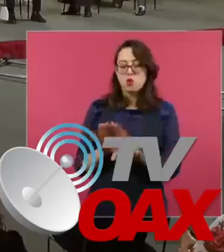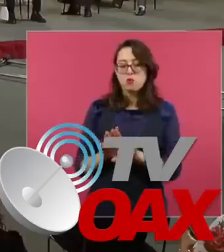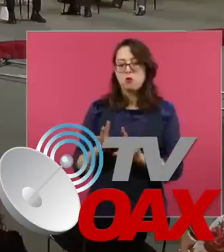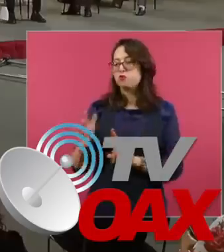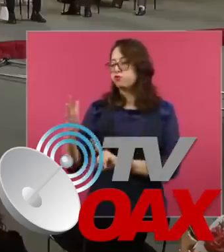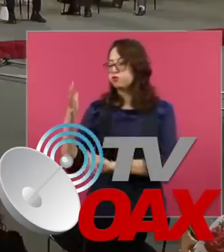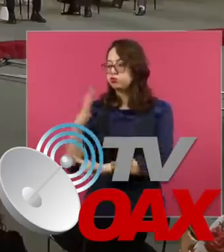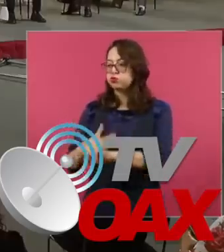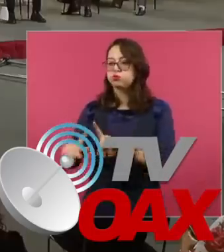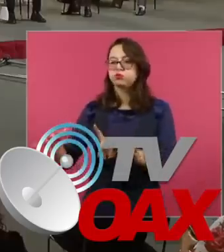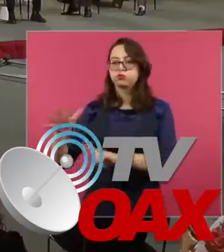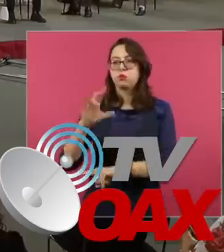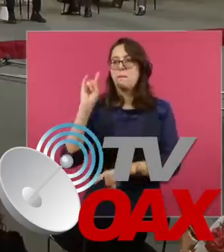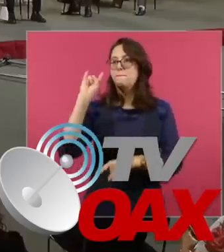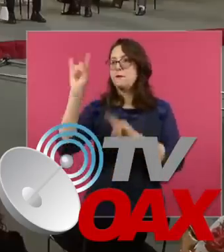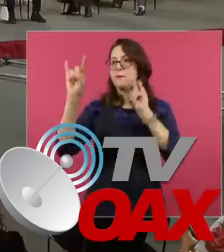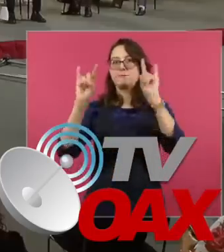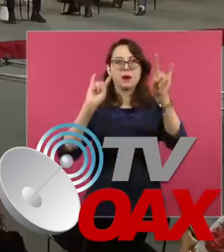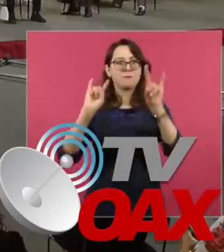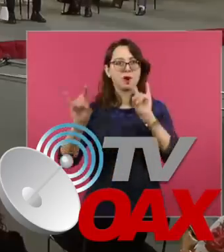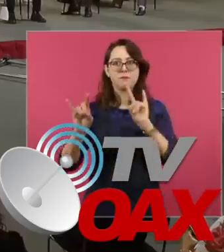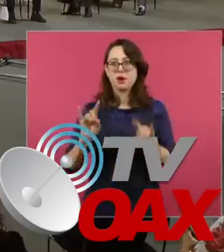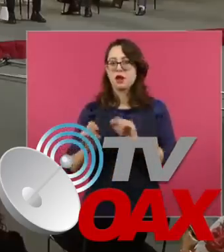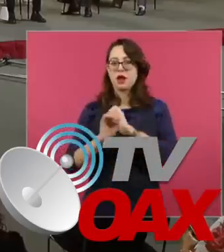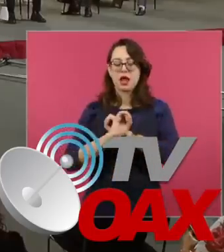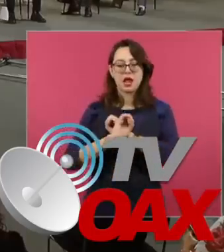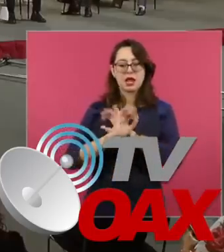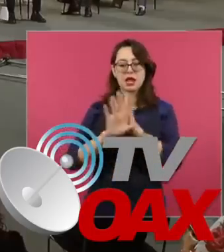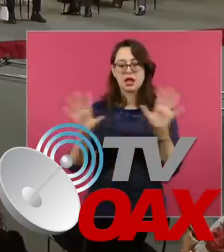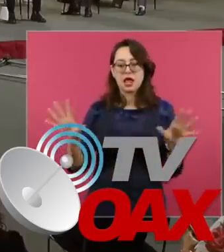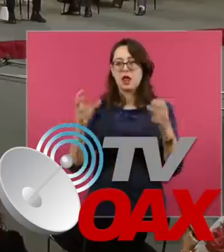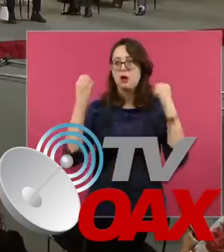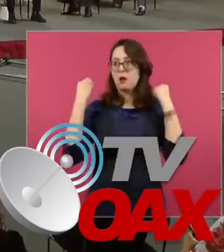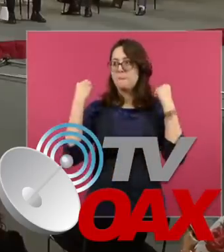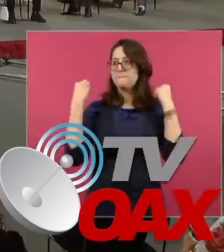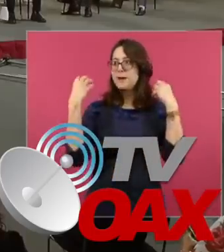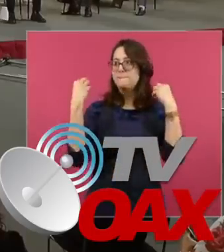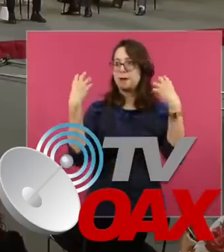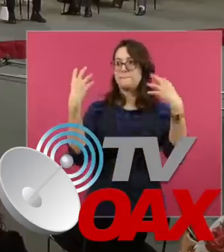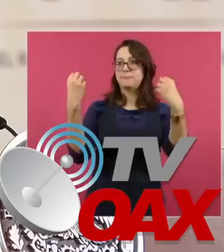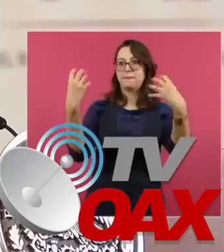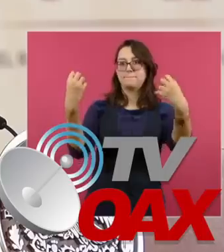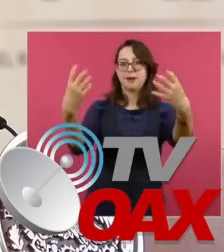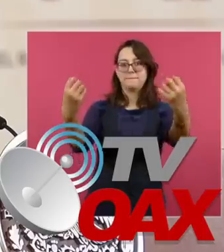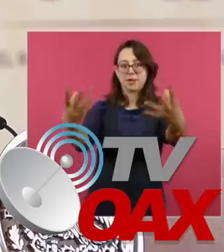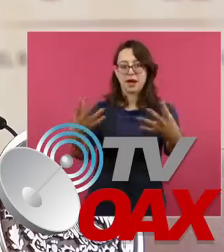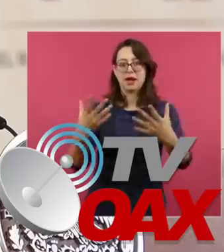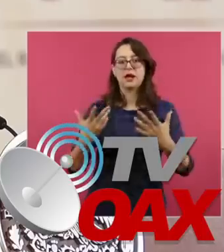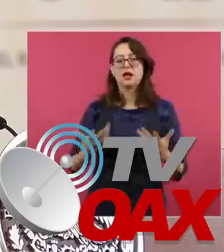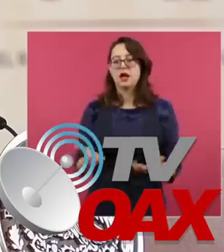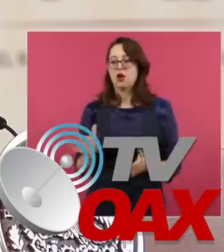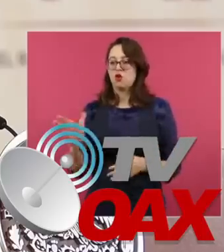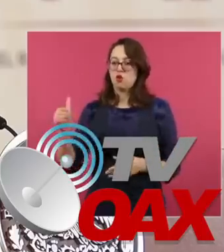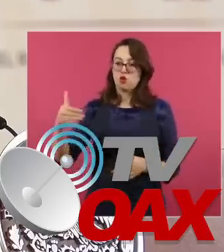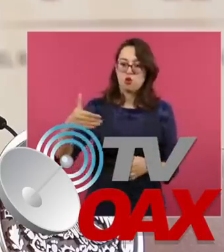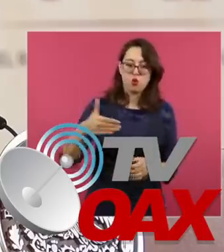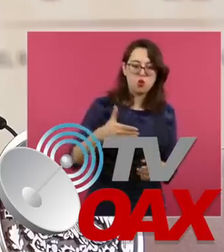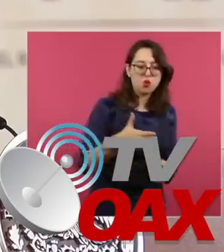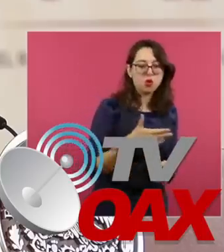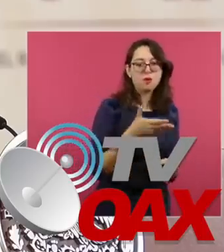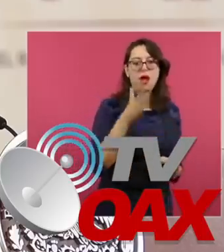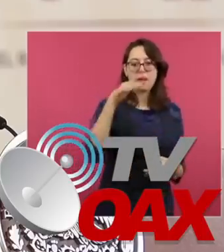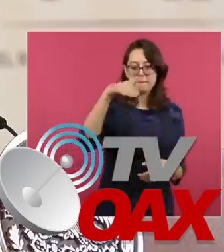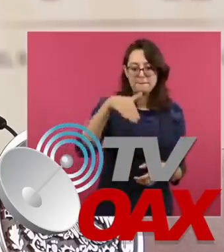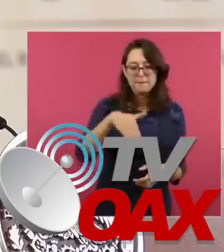estar claramente identificadas. Estamos trabajando en poner señalización lateral para saber dónde hay una curva, dónde hay